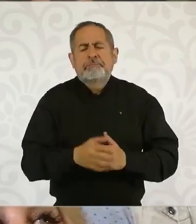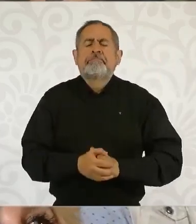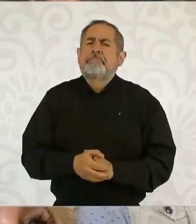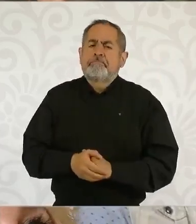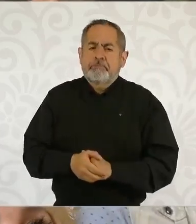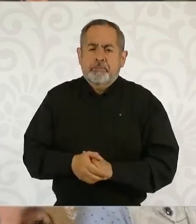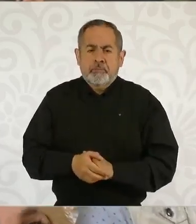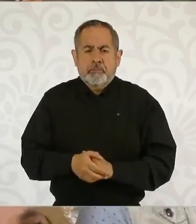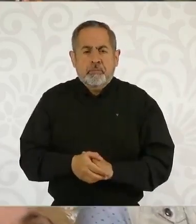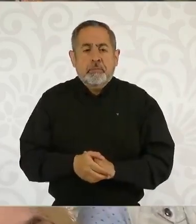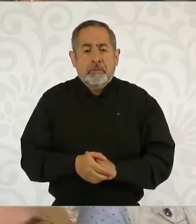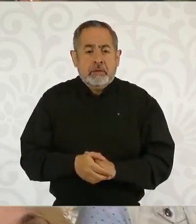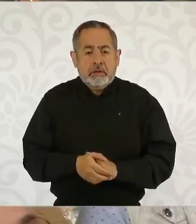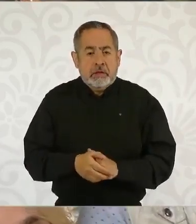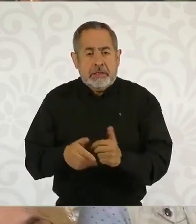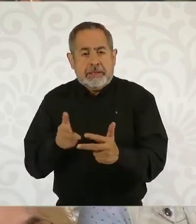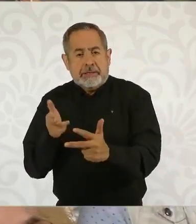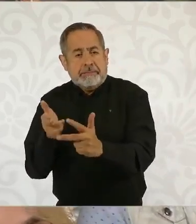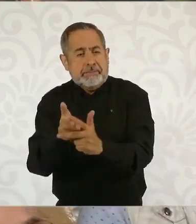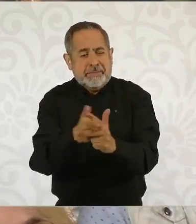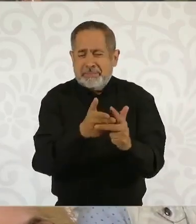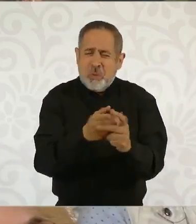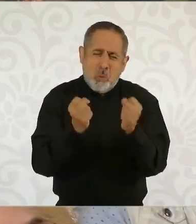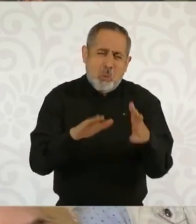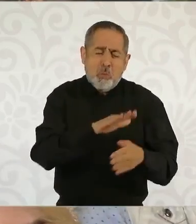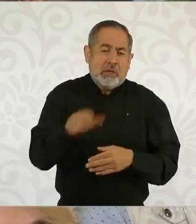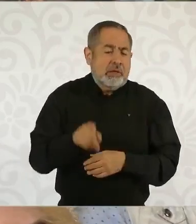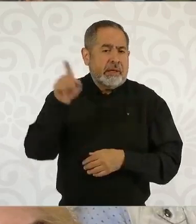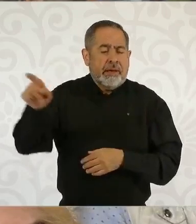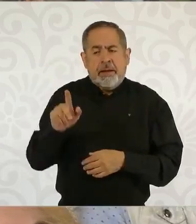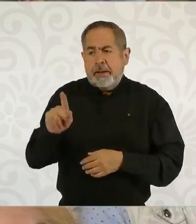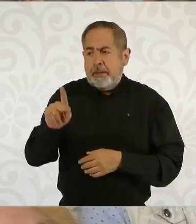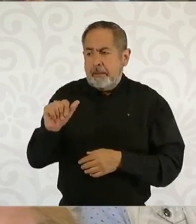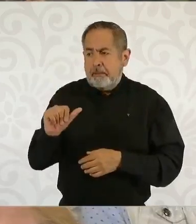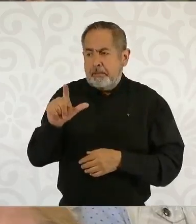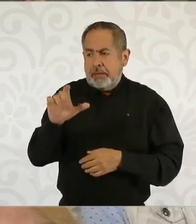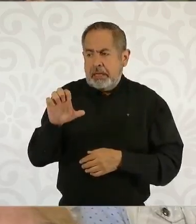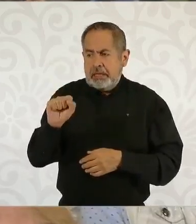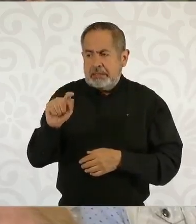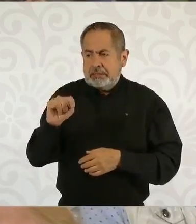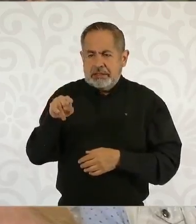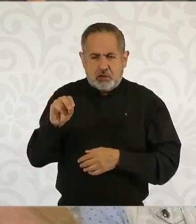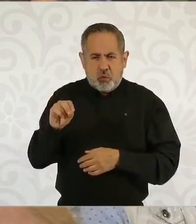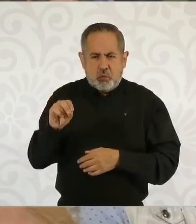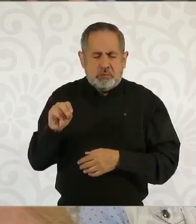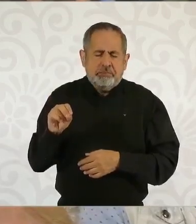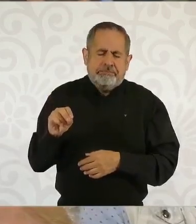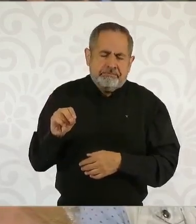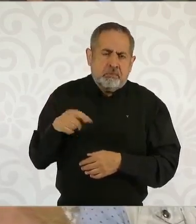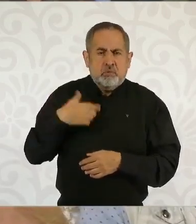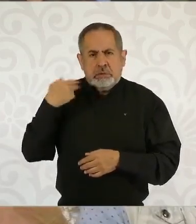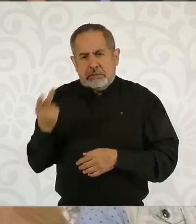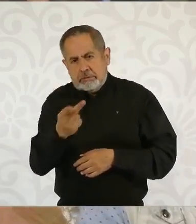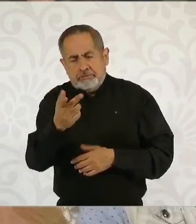del genocidio que hay contra el pueblo palestino. Le han preguntado en algunas ocasiones, usted ha dicho,